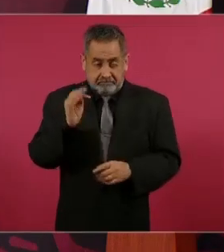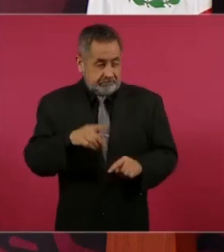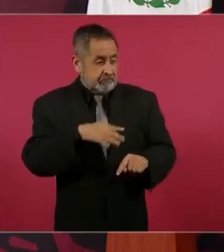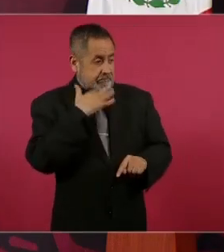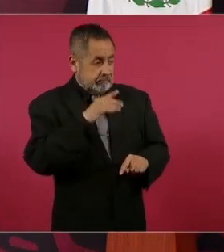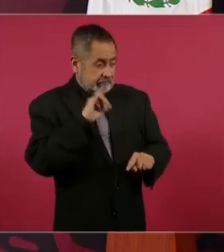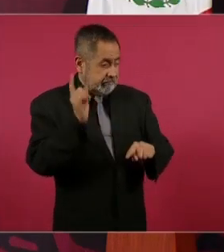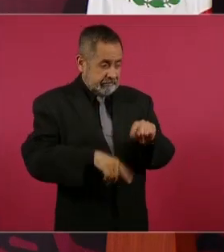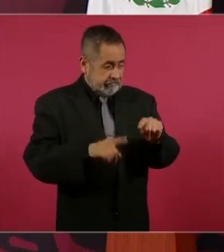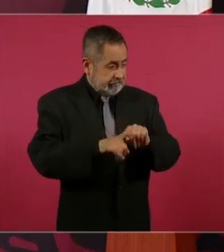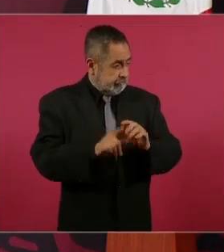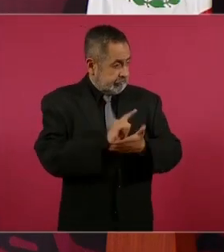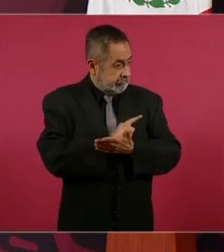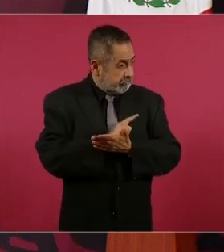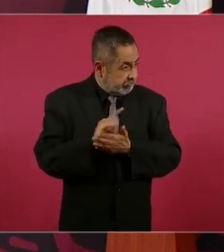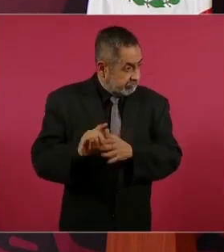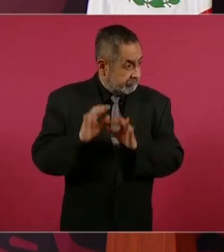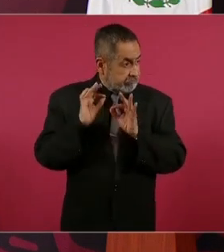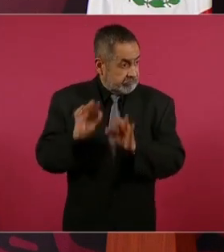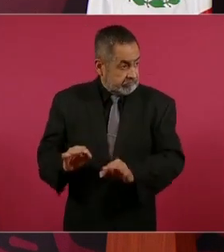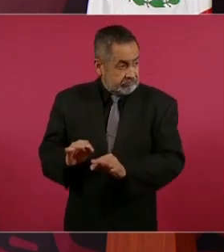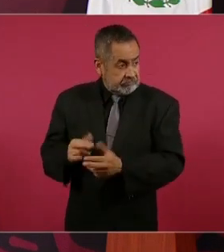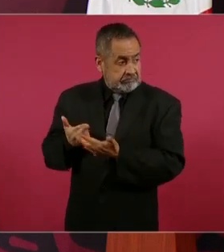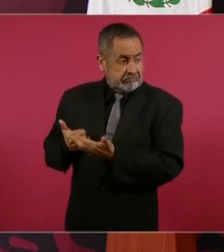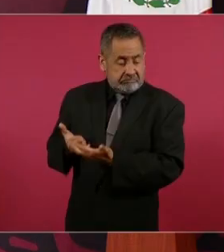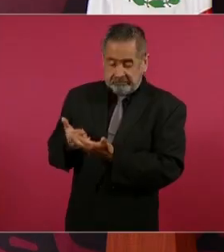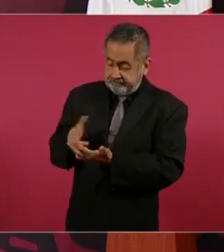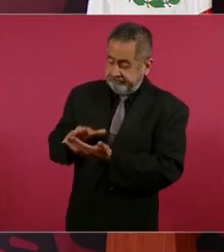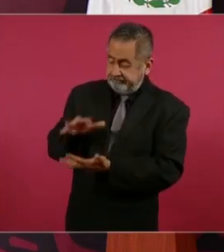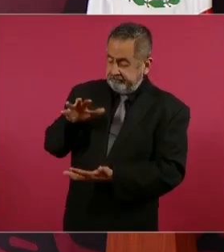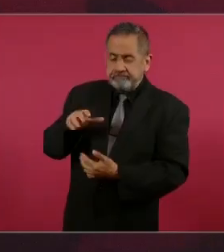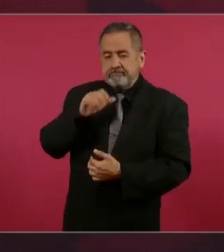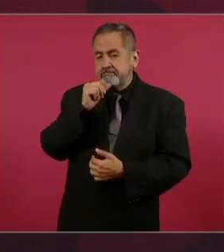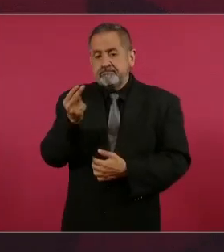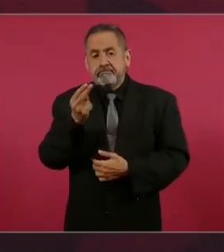corrupción, no hay necesidad de aumentar impuestos,